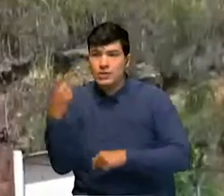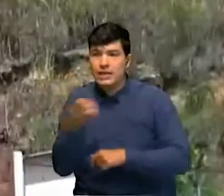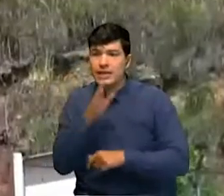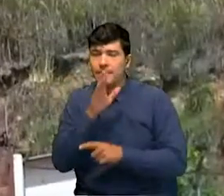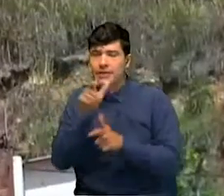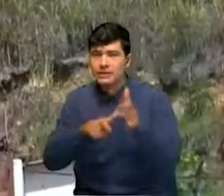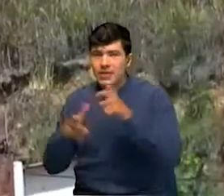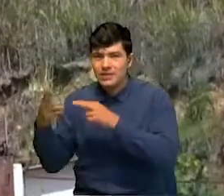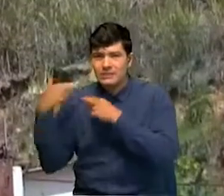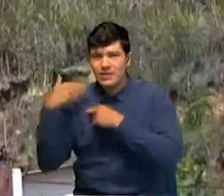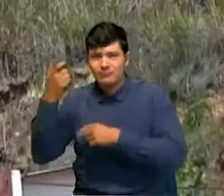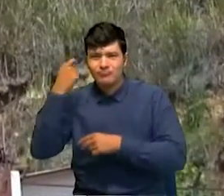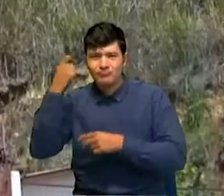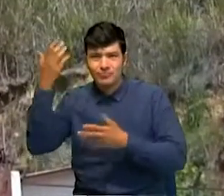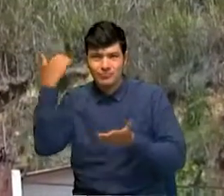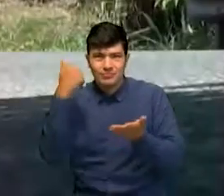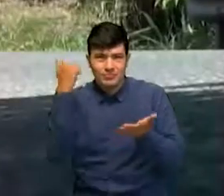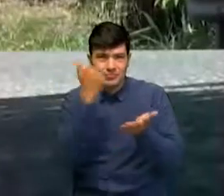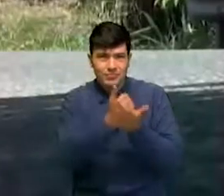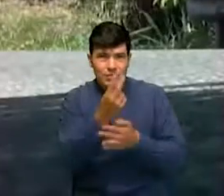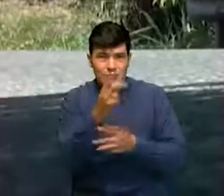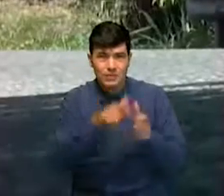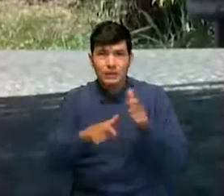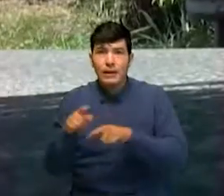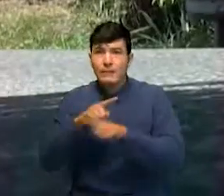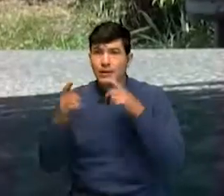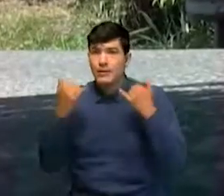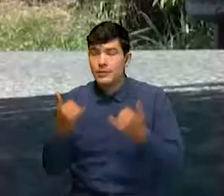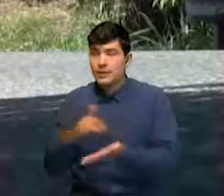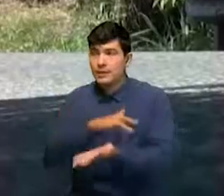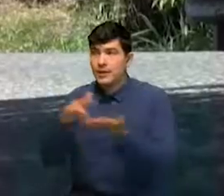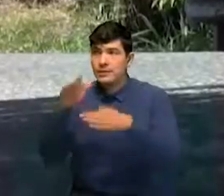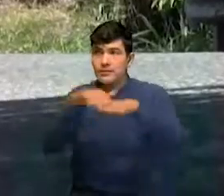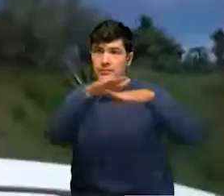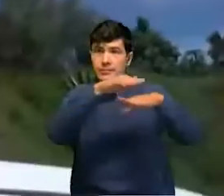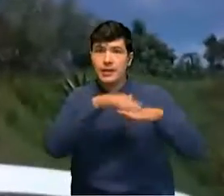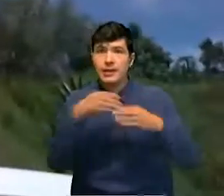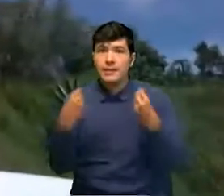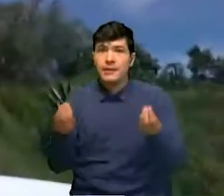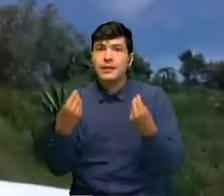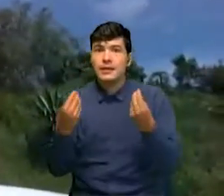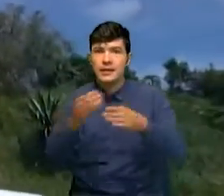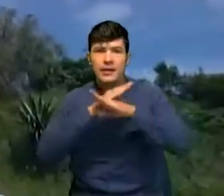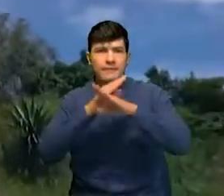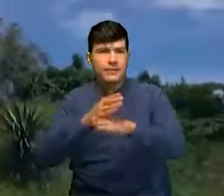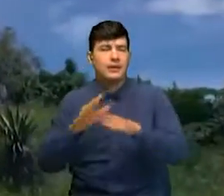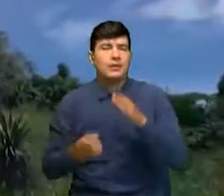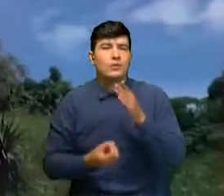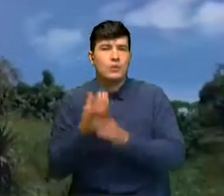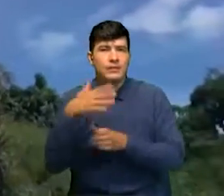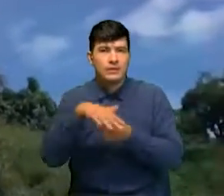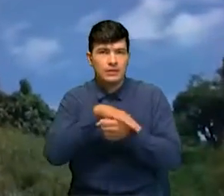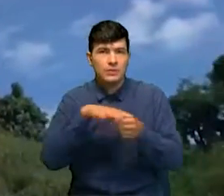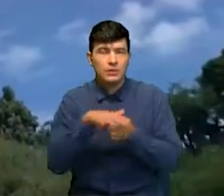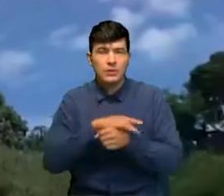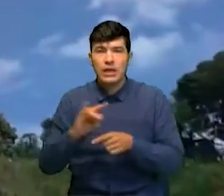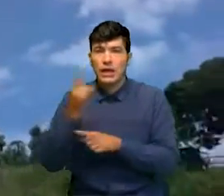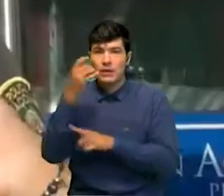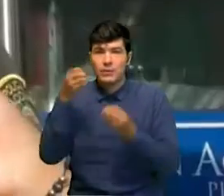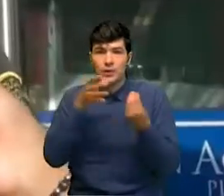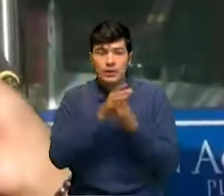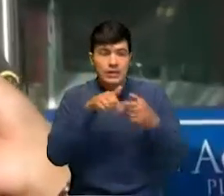de los dos últimos asesinatos sin embargo las alertas siguen encendido para evitar nuevos hechos de alteración del orden público